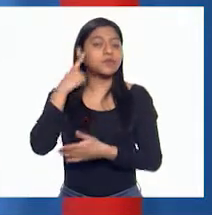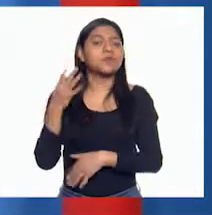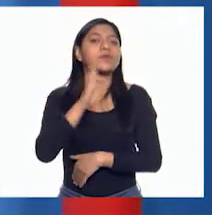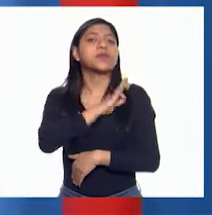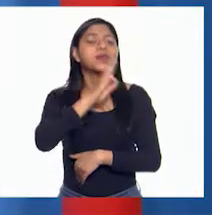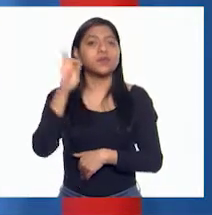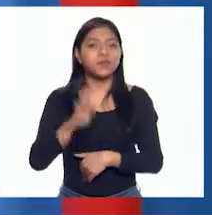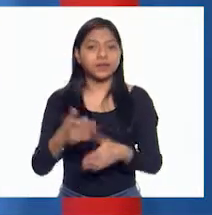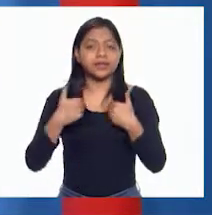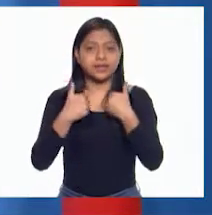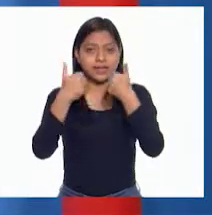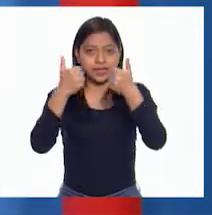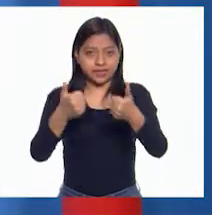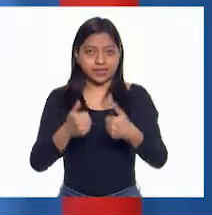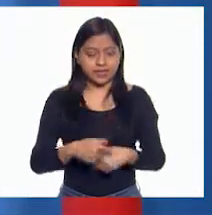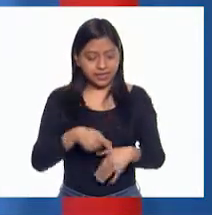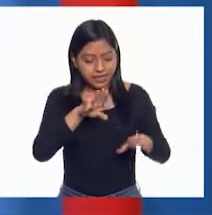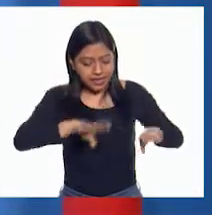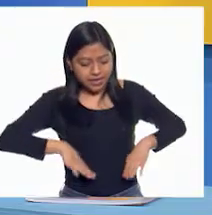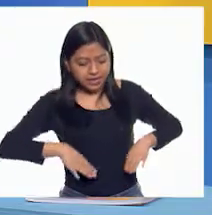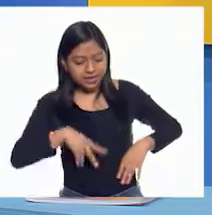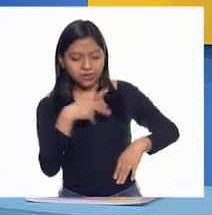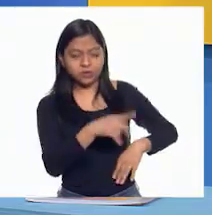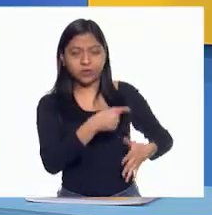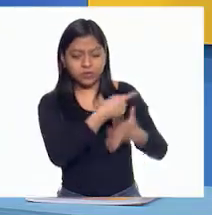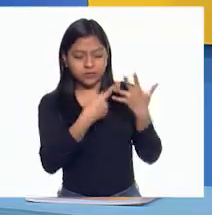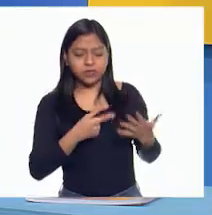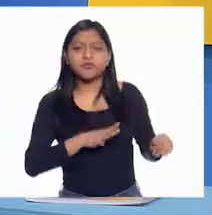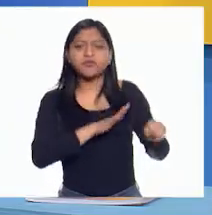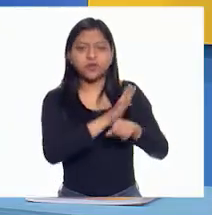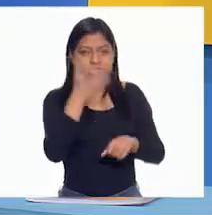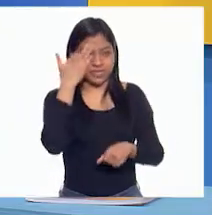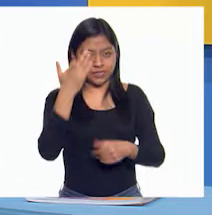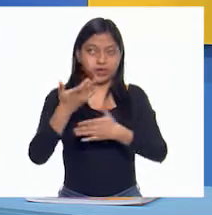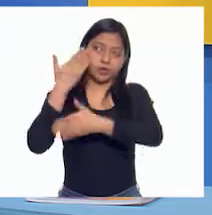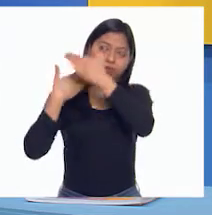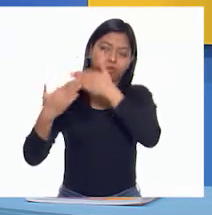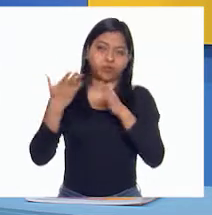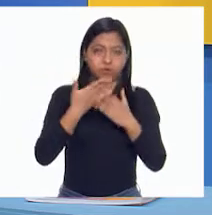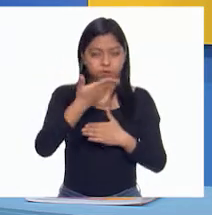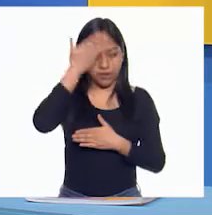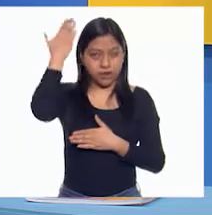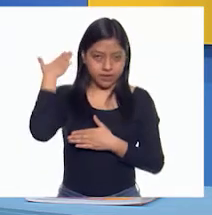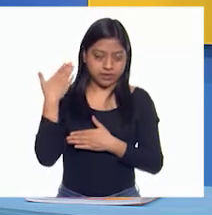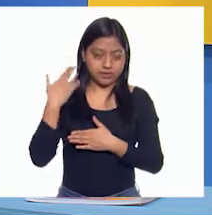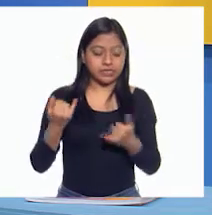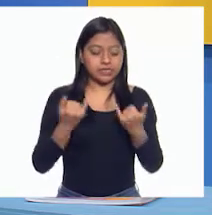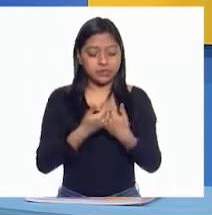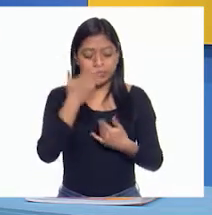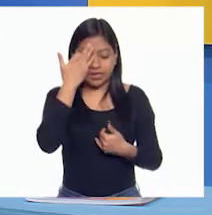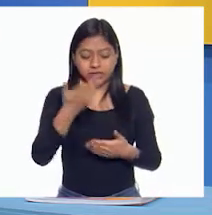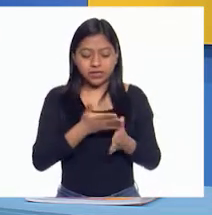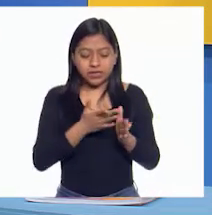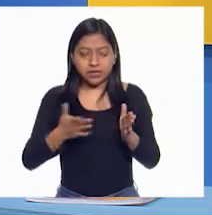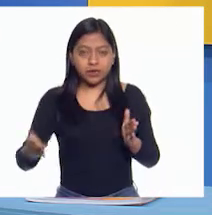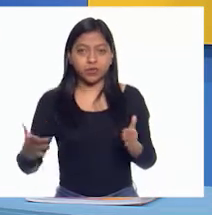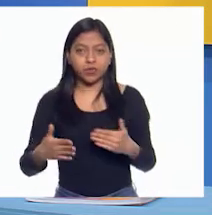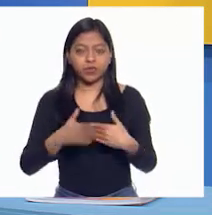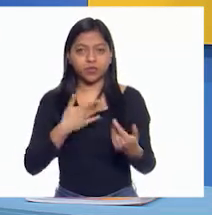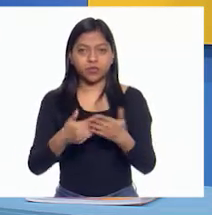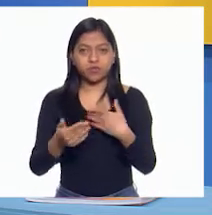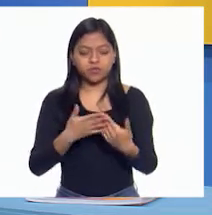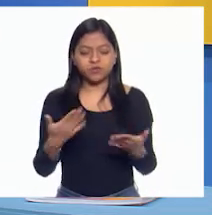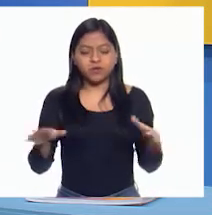reconocer sus respectivas peculiaridades. Ese acontecimiento fue un gran cambio ocurrido durante el siglo